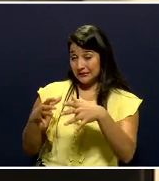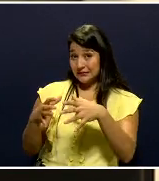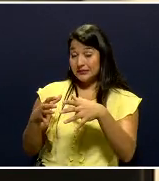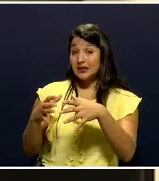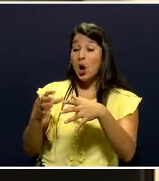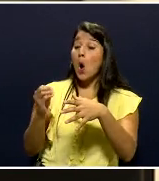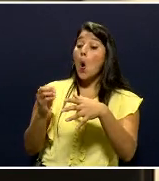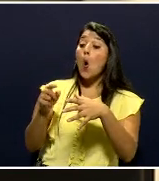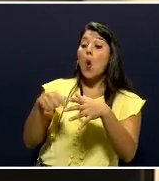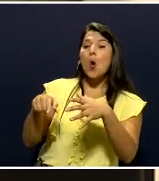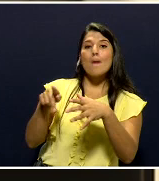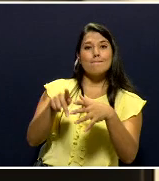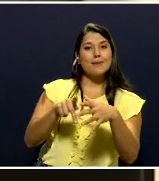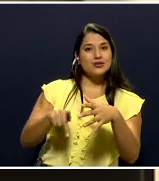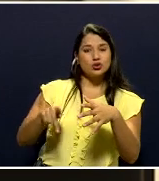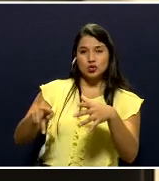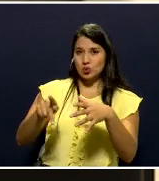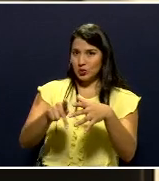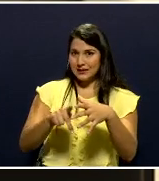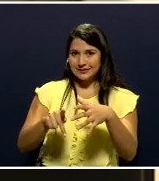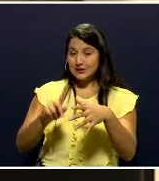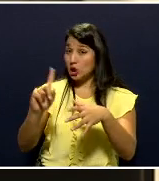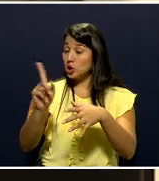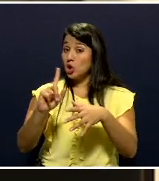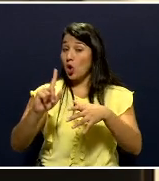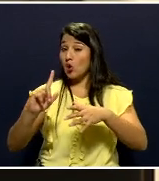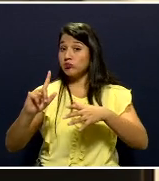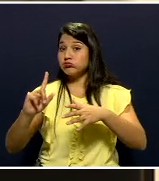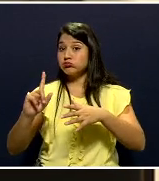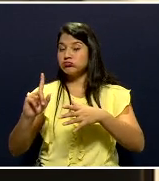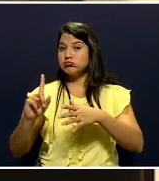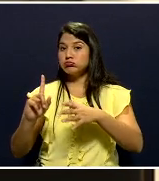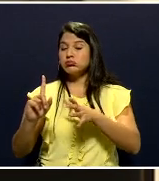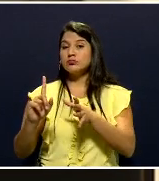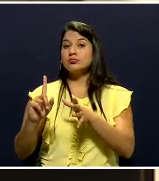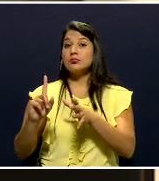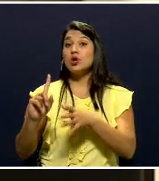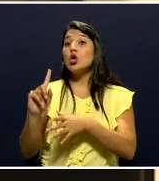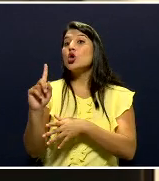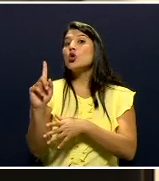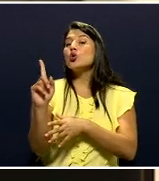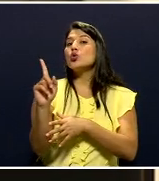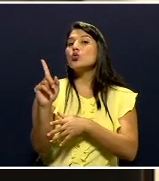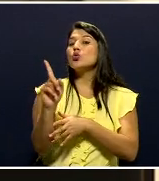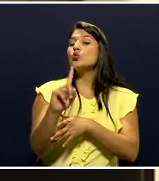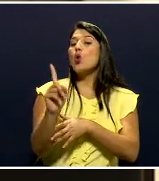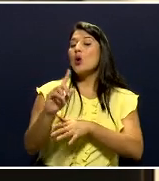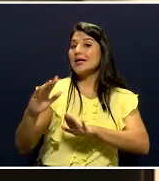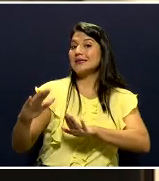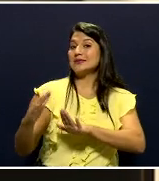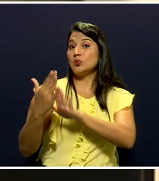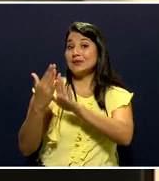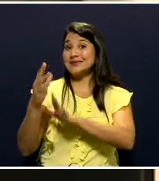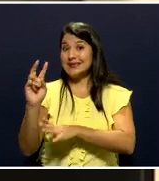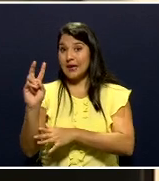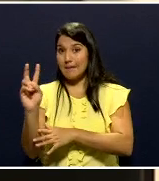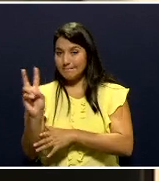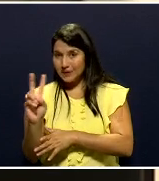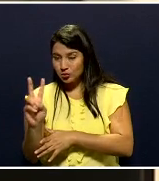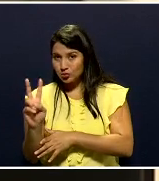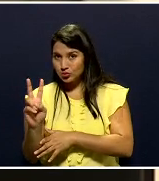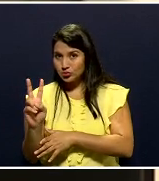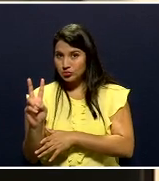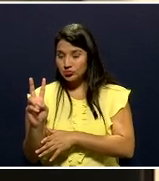en personas que no están expuestas al virus y que se pretende que con la vacuna se desarrolle esa inmunidad que